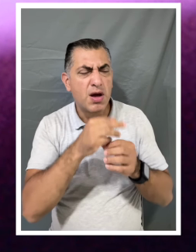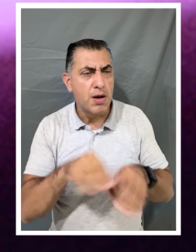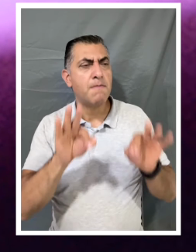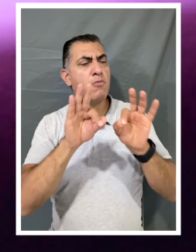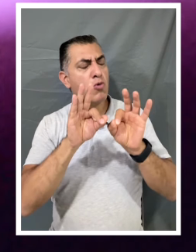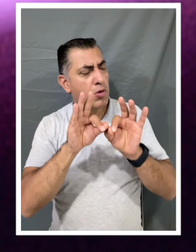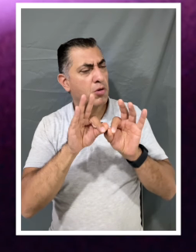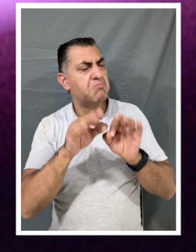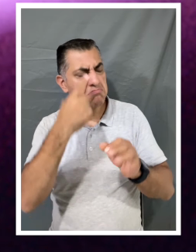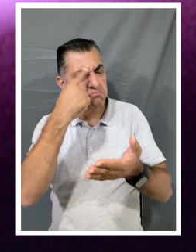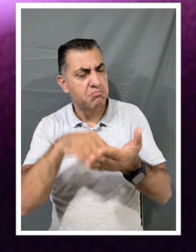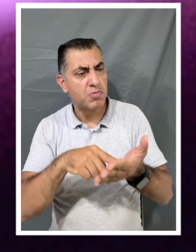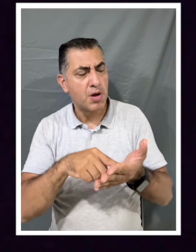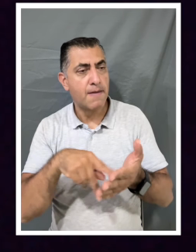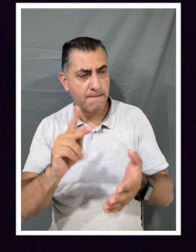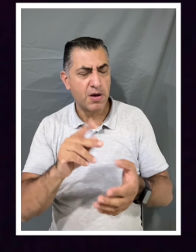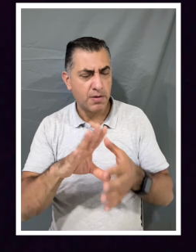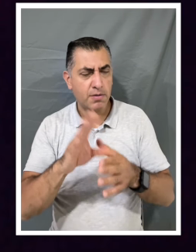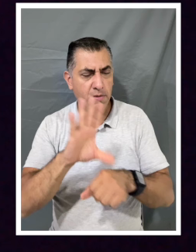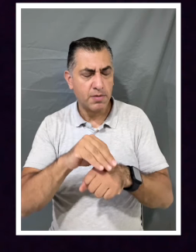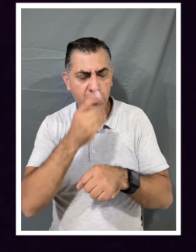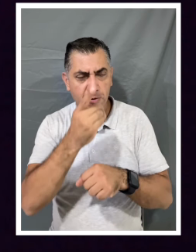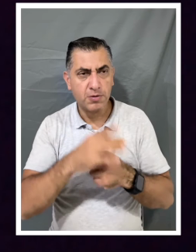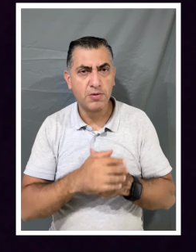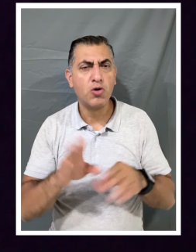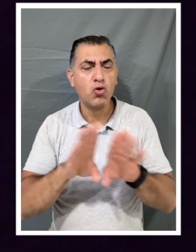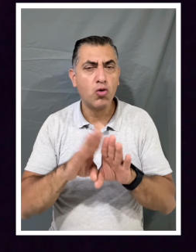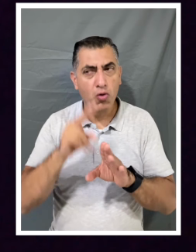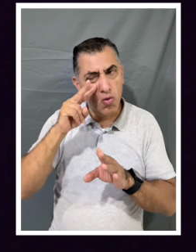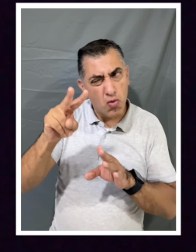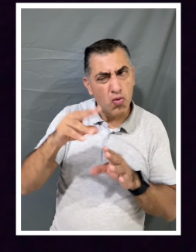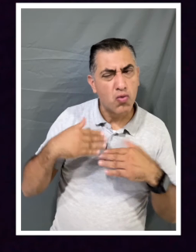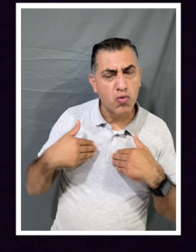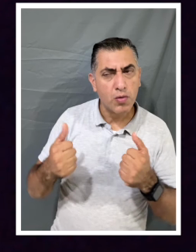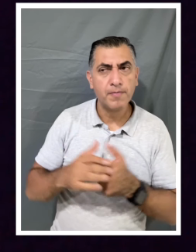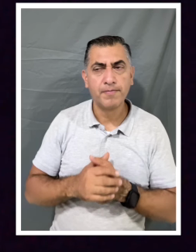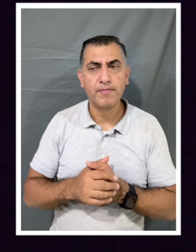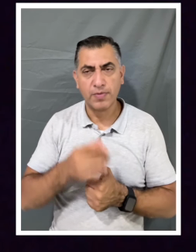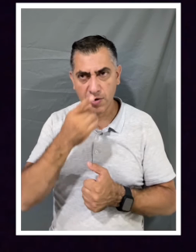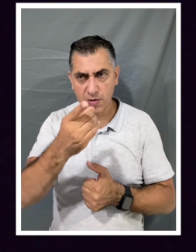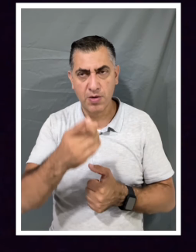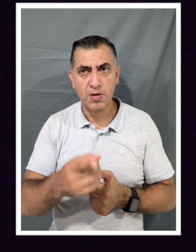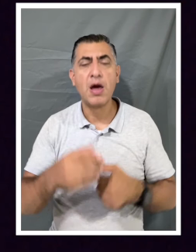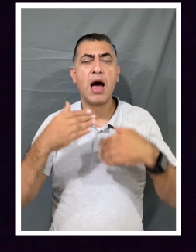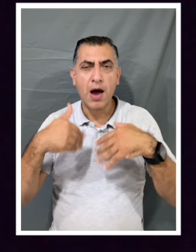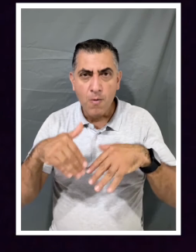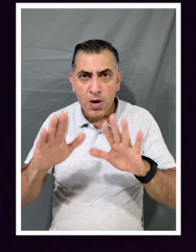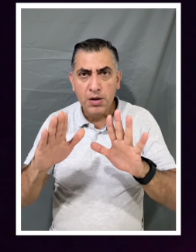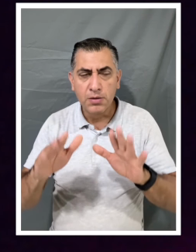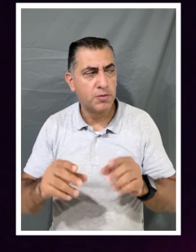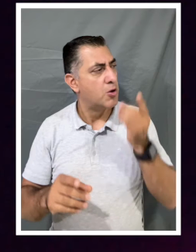creemos que eso sucede por supuesto pero ahorita te voy a decir Cómo podemos distinguirlo y quiero que digas conmigo iglesia a veces